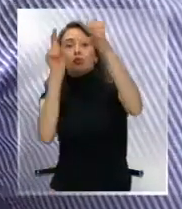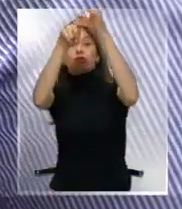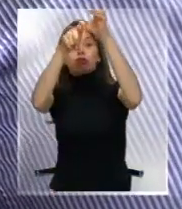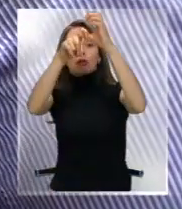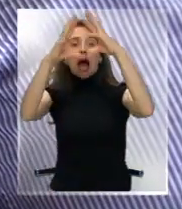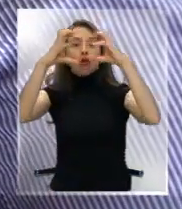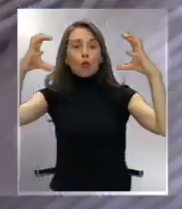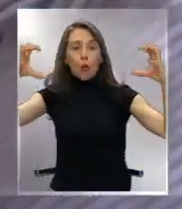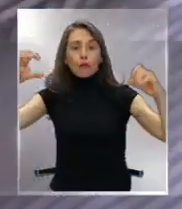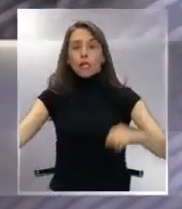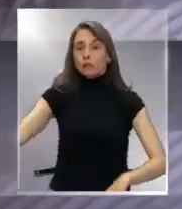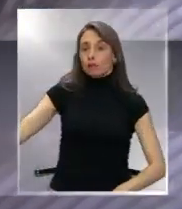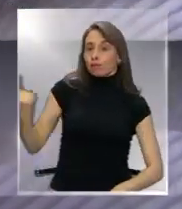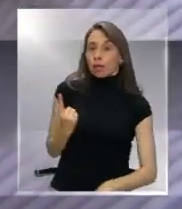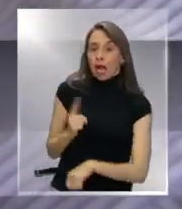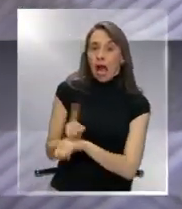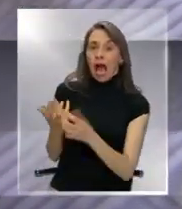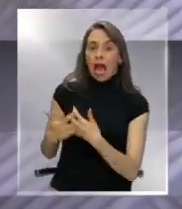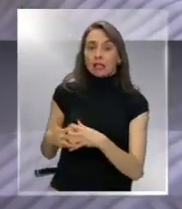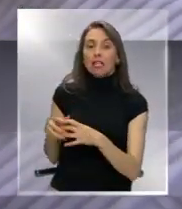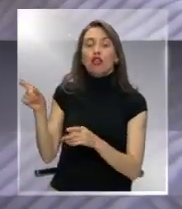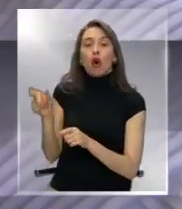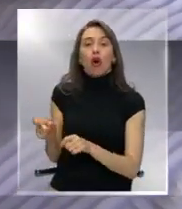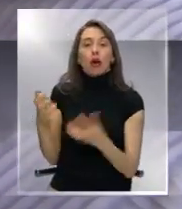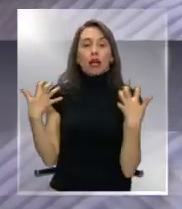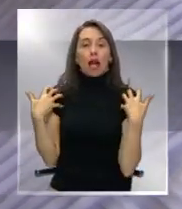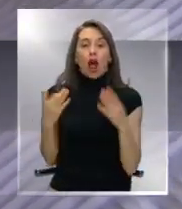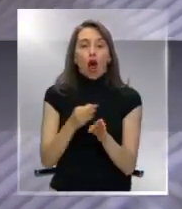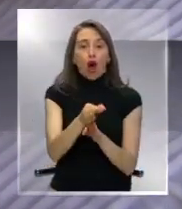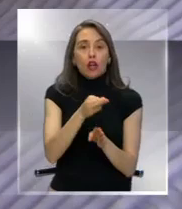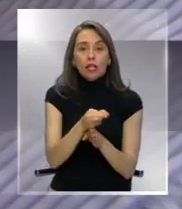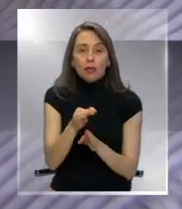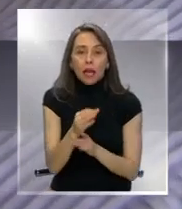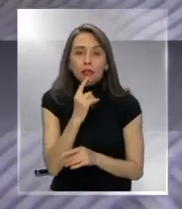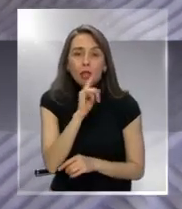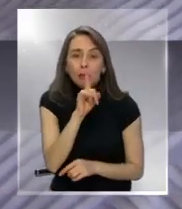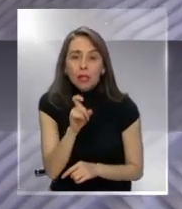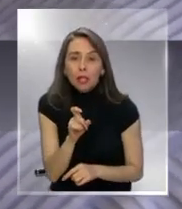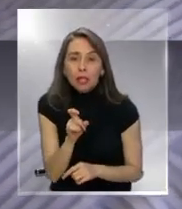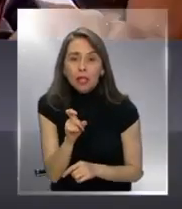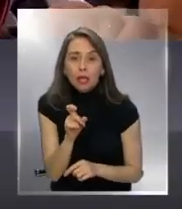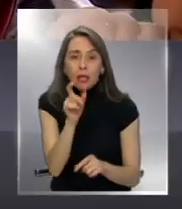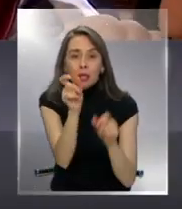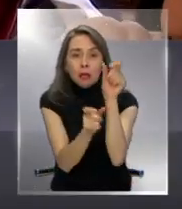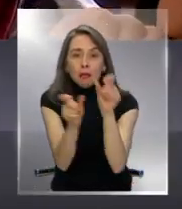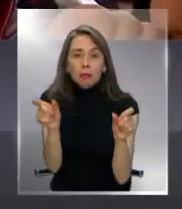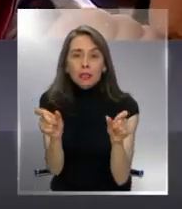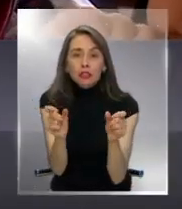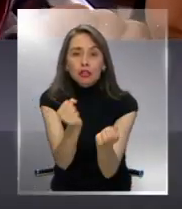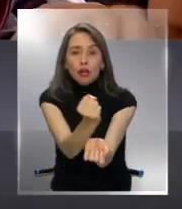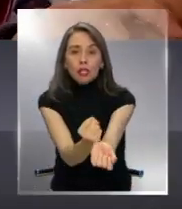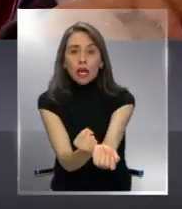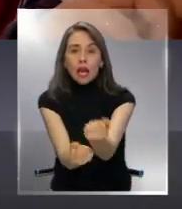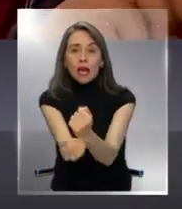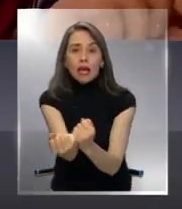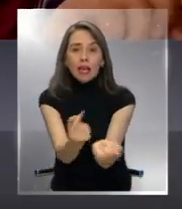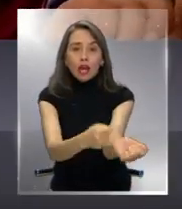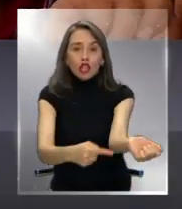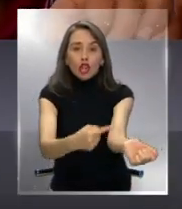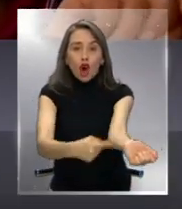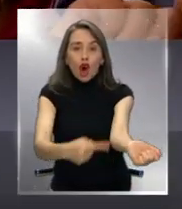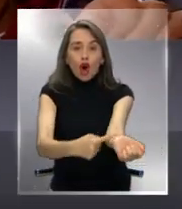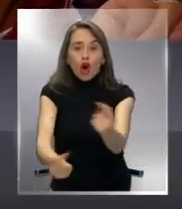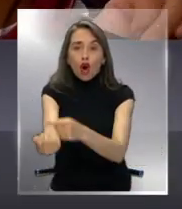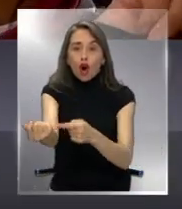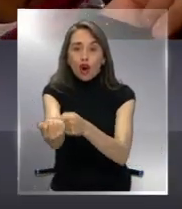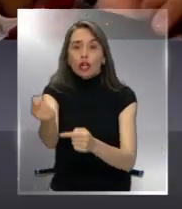inmediato. ¿Entonces tú crees que las personas que se hacen corte, los brazos, es por expresar su dolor? Esas personas yo siento